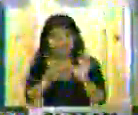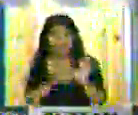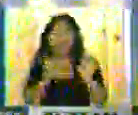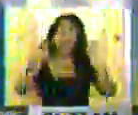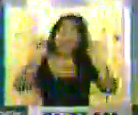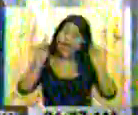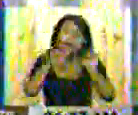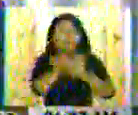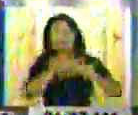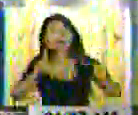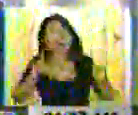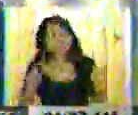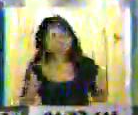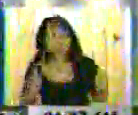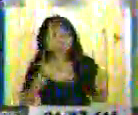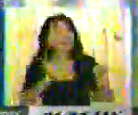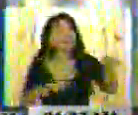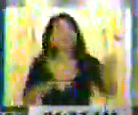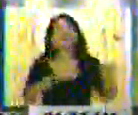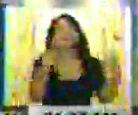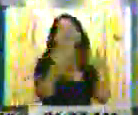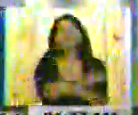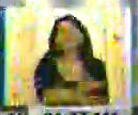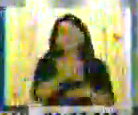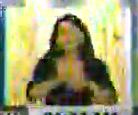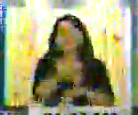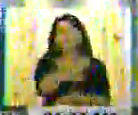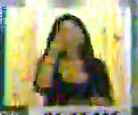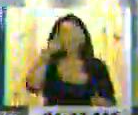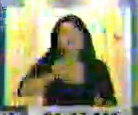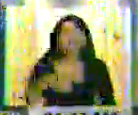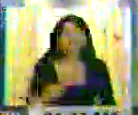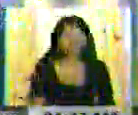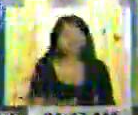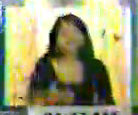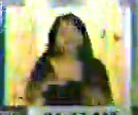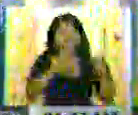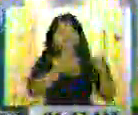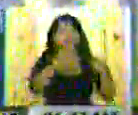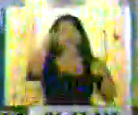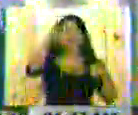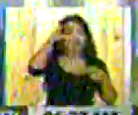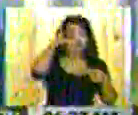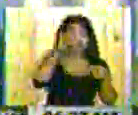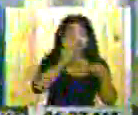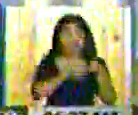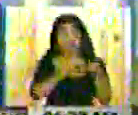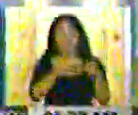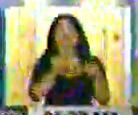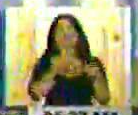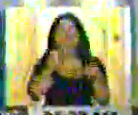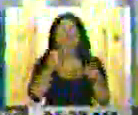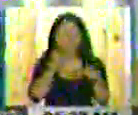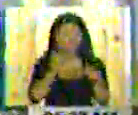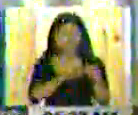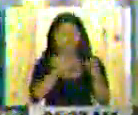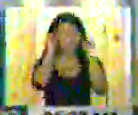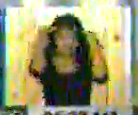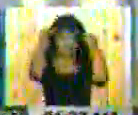Ni Zelaya, ni Lugo, ni Dilma tuvieron dos grandes fuerzas que nosotros tenemos.